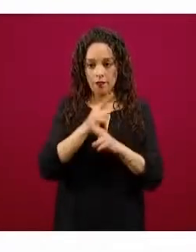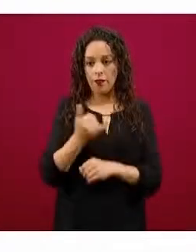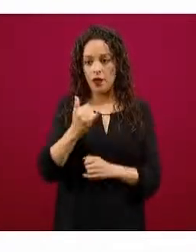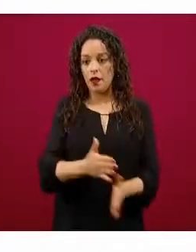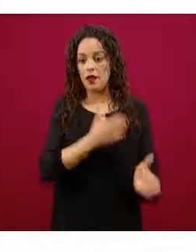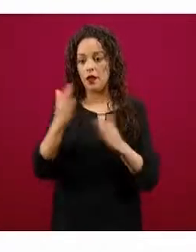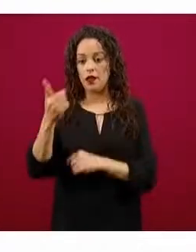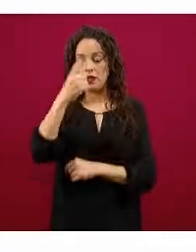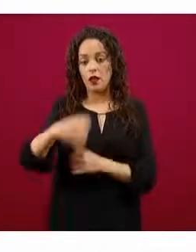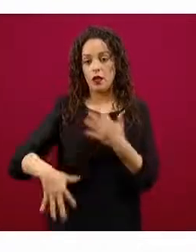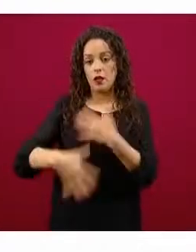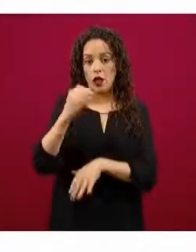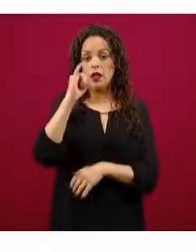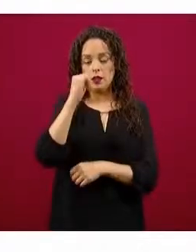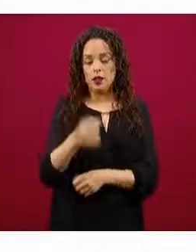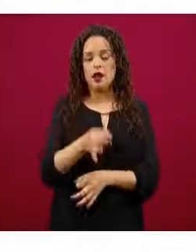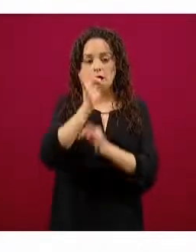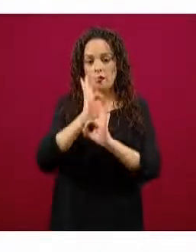de